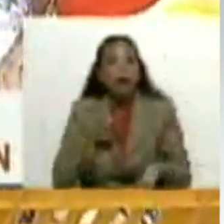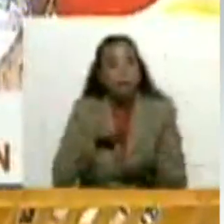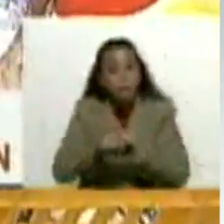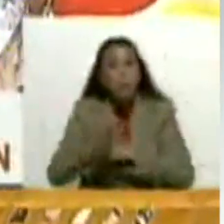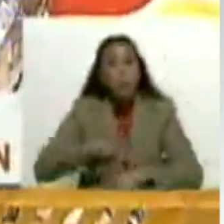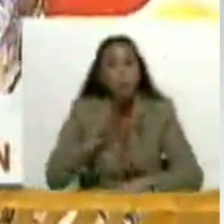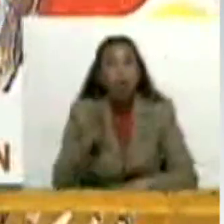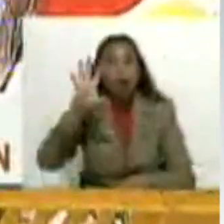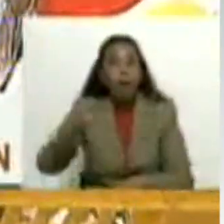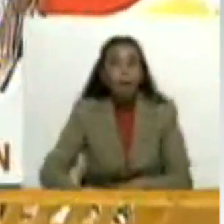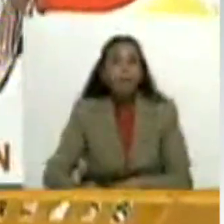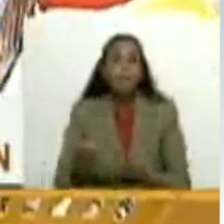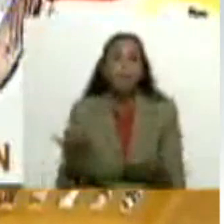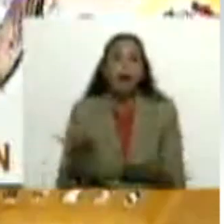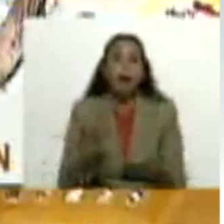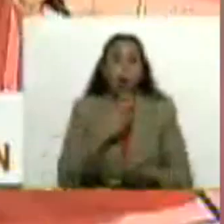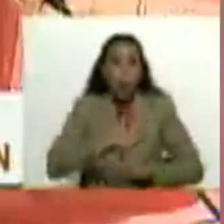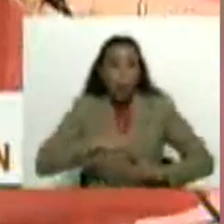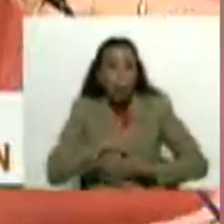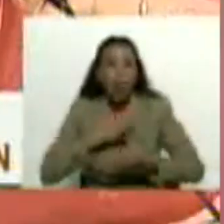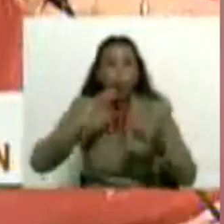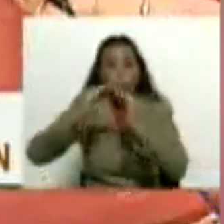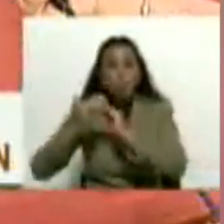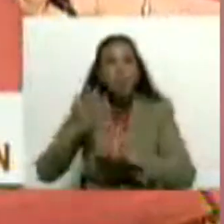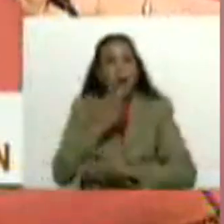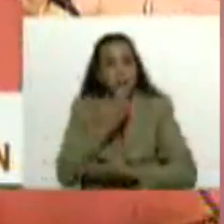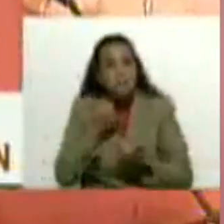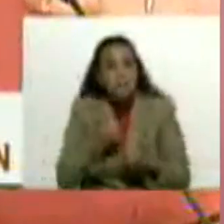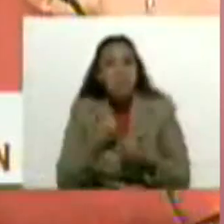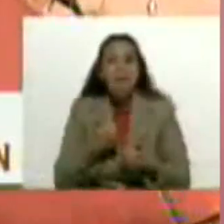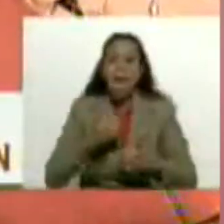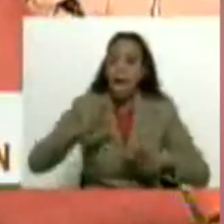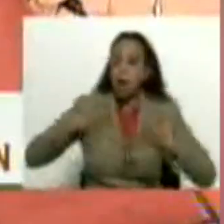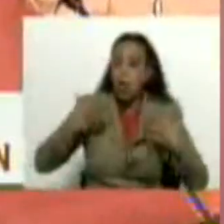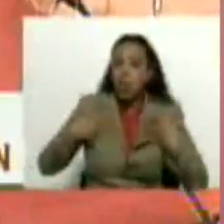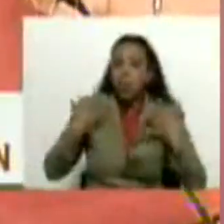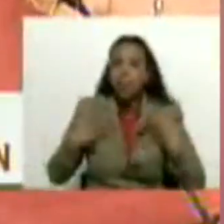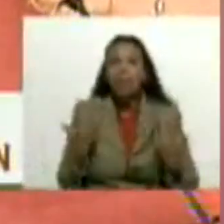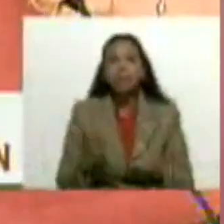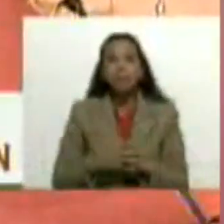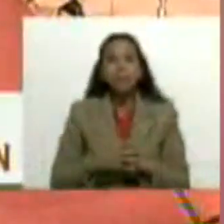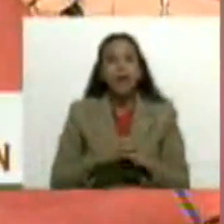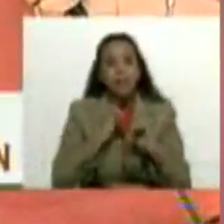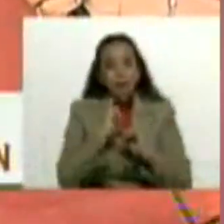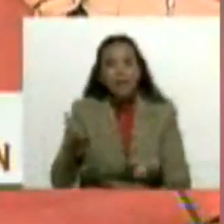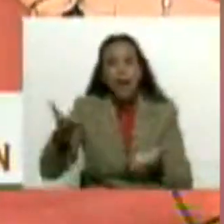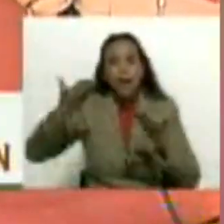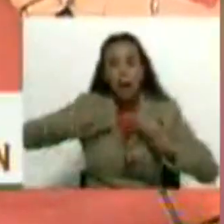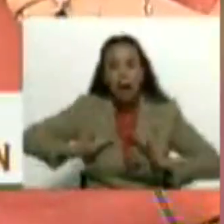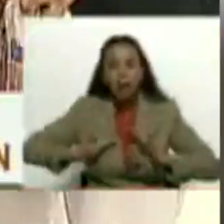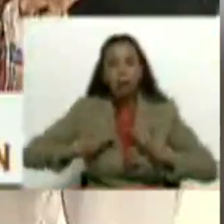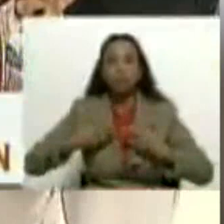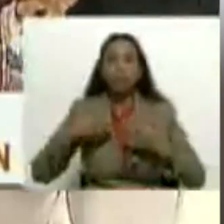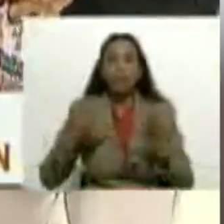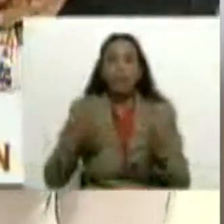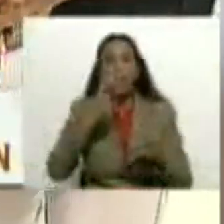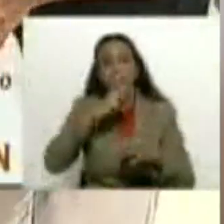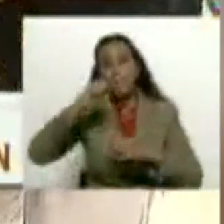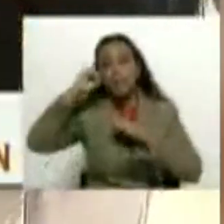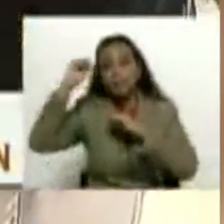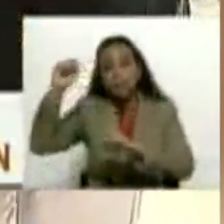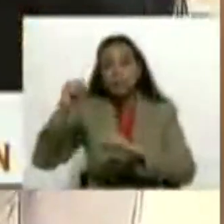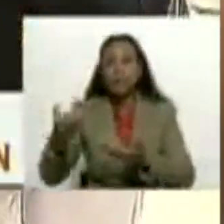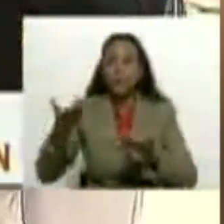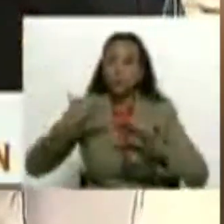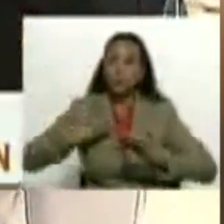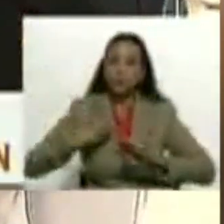accesible, regalado. La comunidad se siente muy contenta de este regalo que nos está enviando nuestro presidente